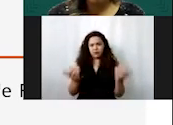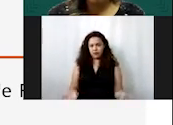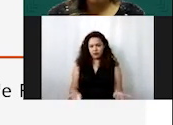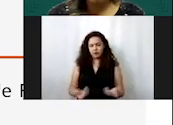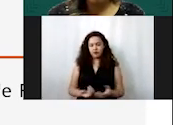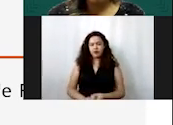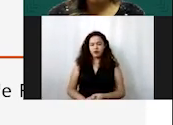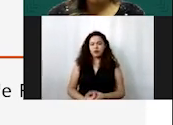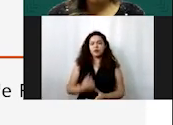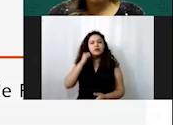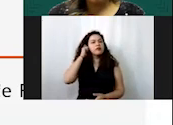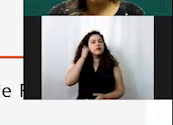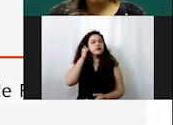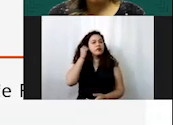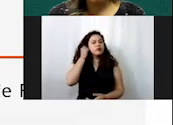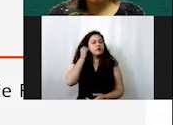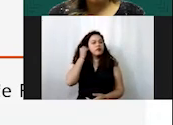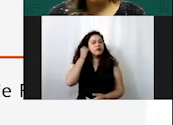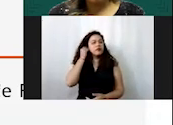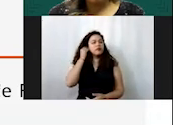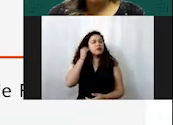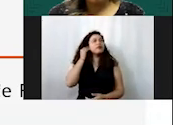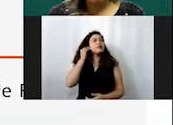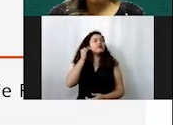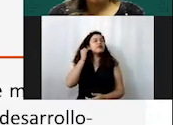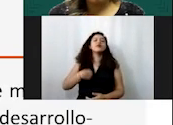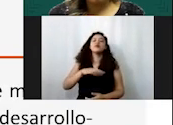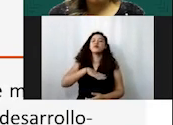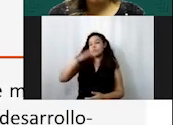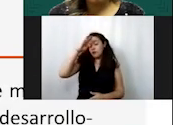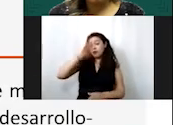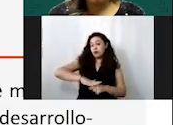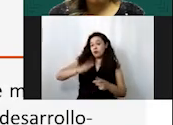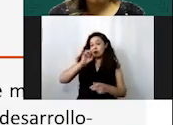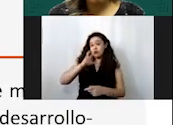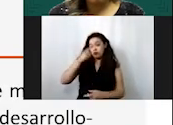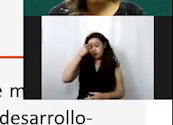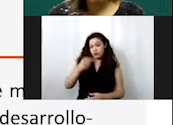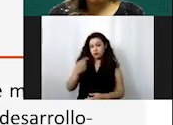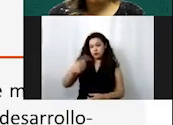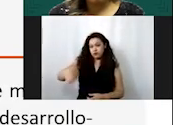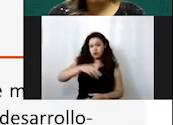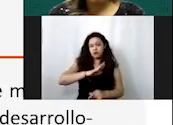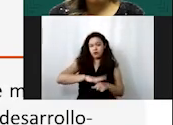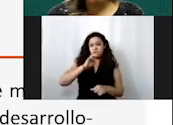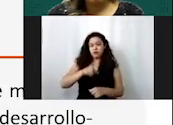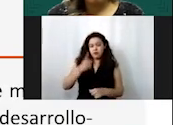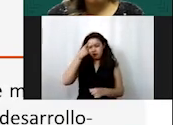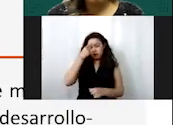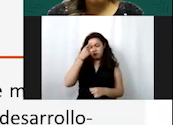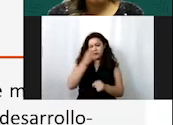ellos, buscando lo que consideramos que era lo más apropiado para ustedes, pero ahí tienen la información